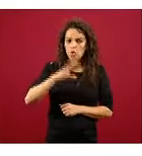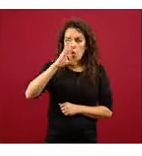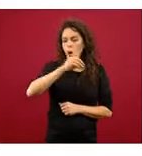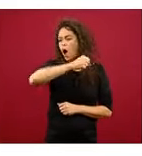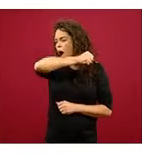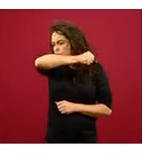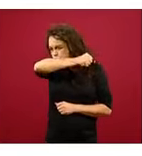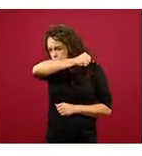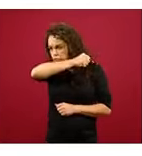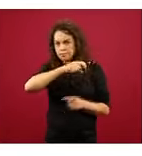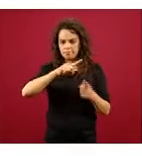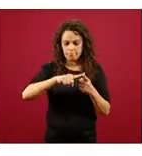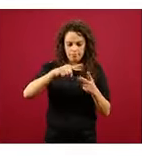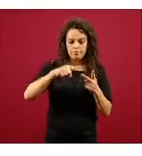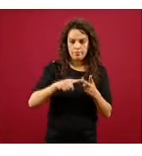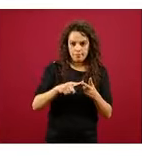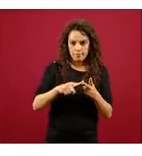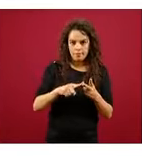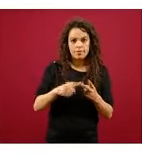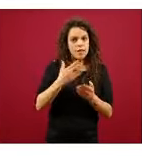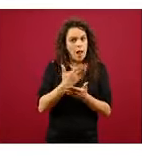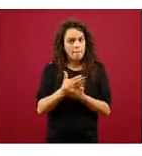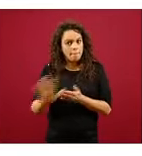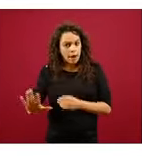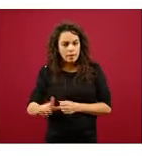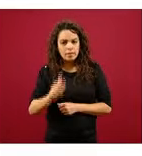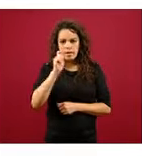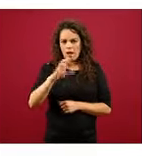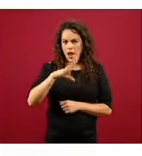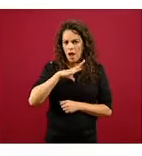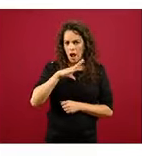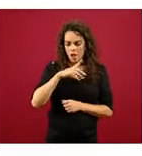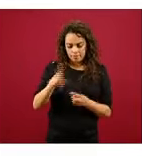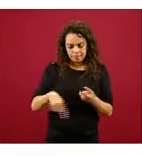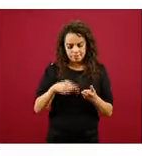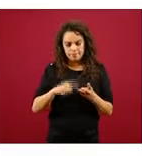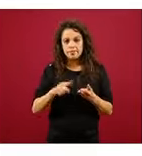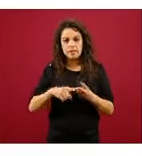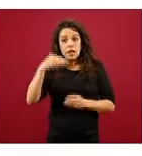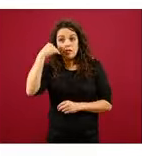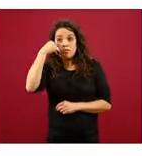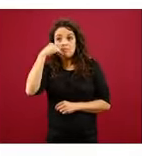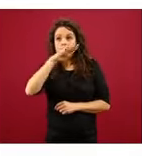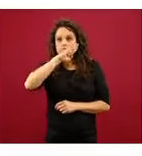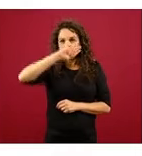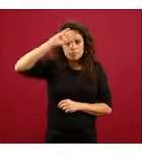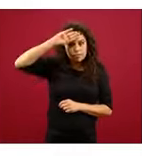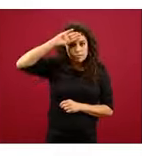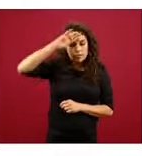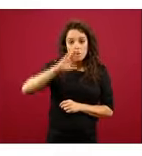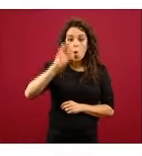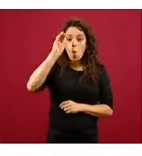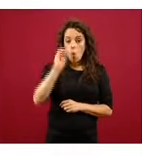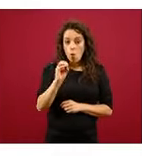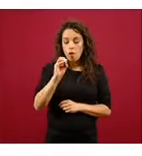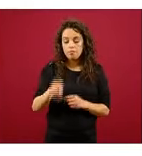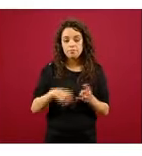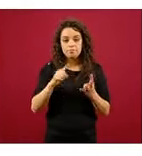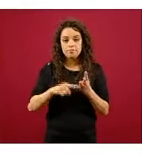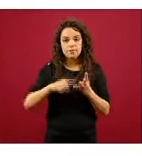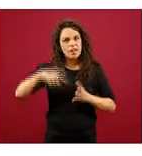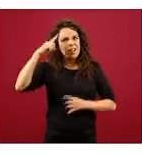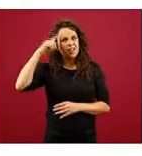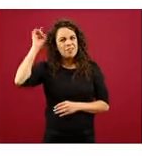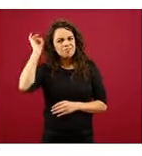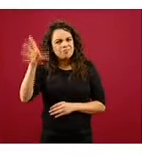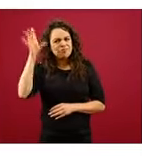presentar, además de tos o estornudos, pueda tener fiebre, o si presento también dolor de cabeza. Entonces,